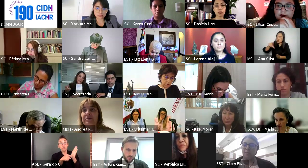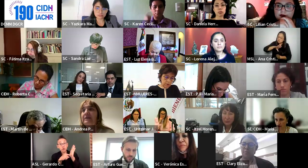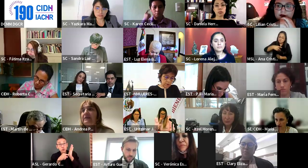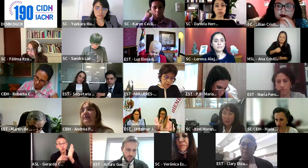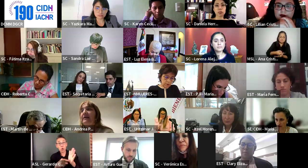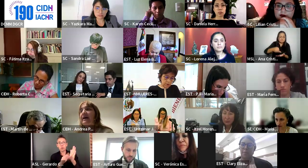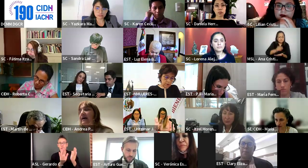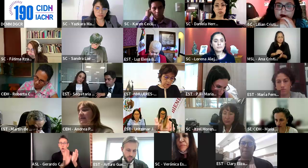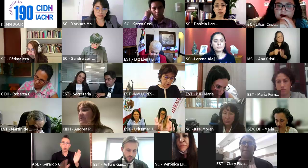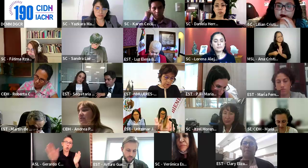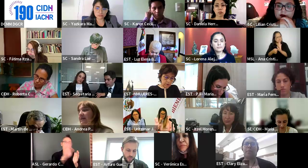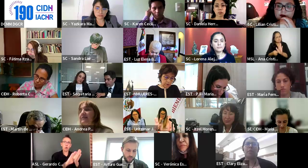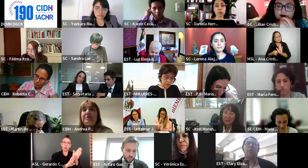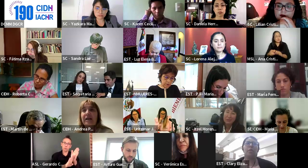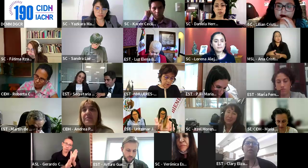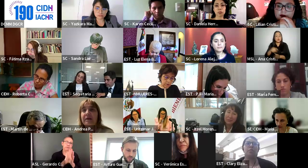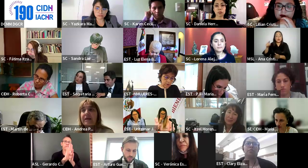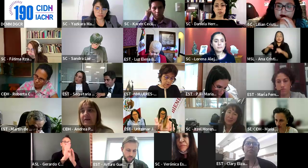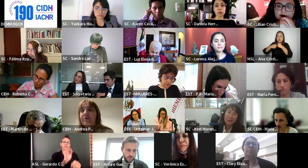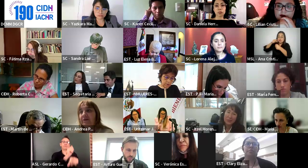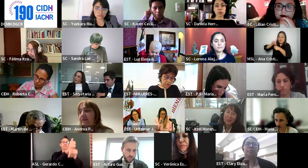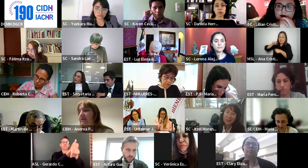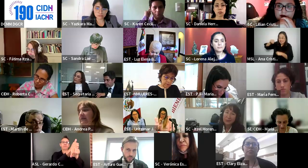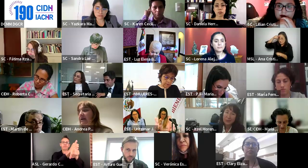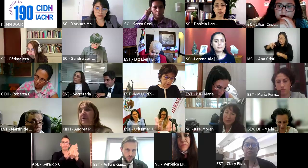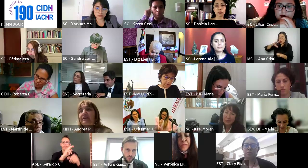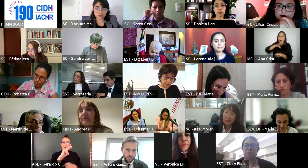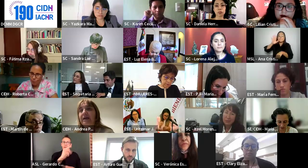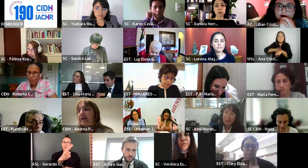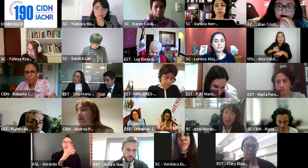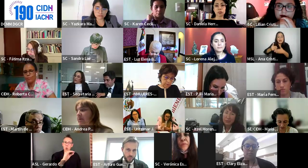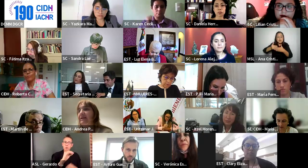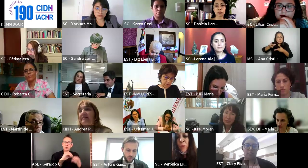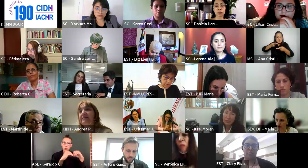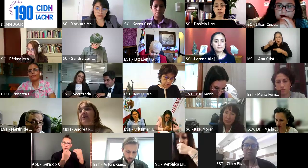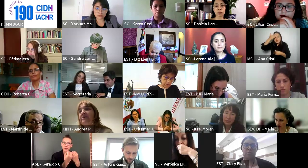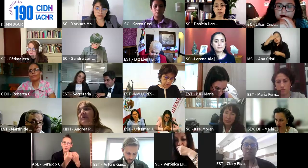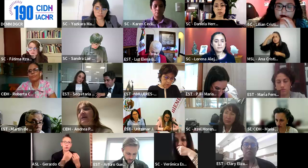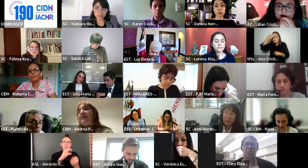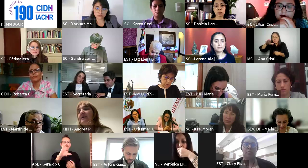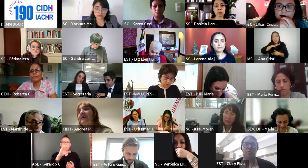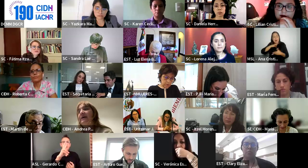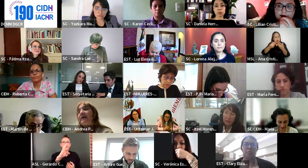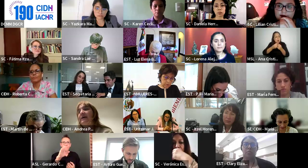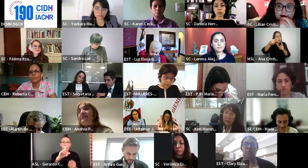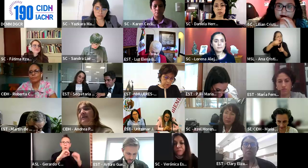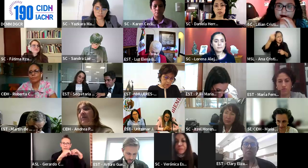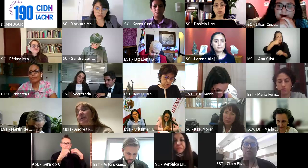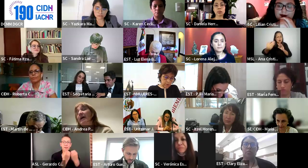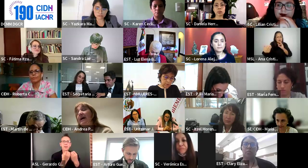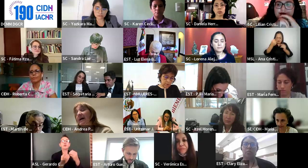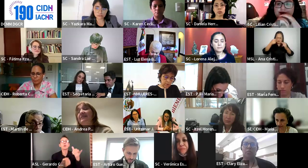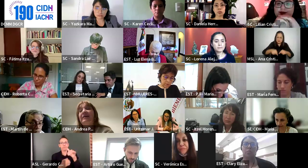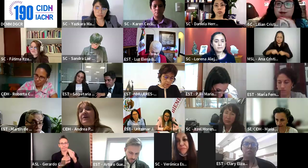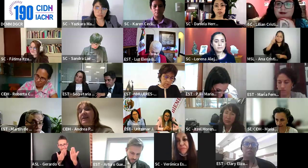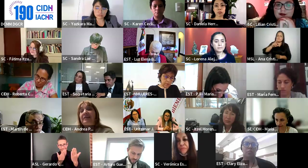desarrollo de la sociedad civil en México y realmente una enorme felicitación. Y la